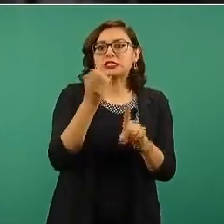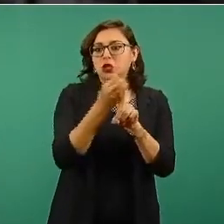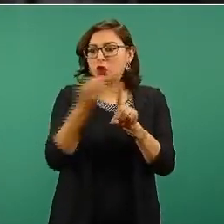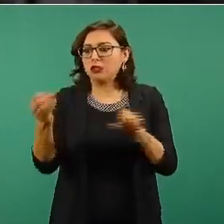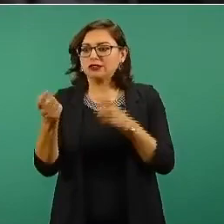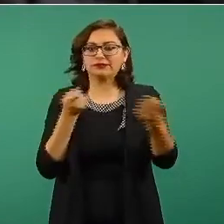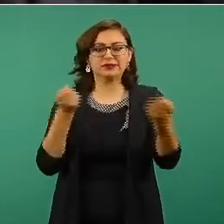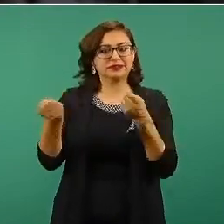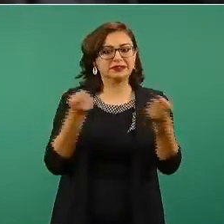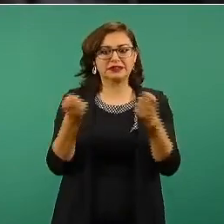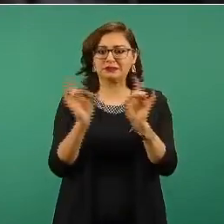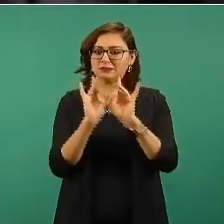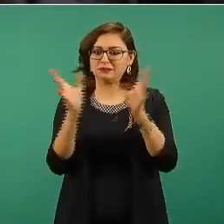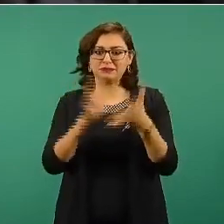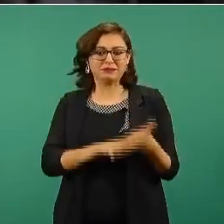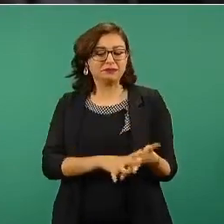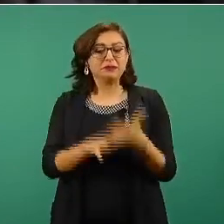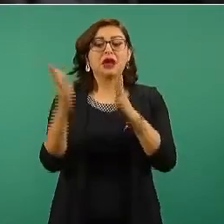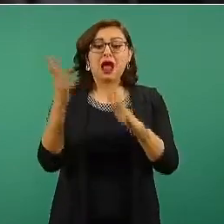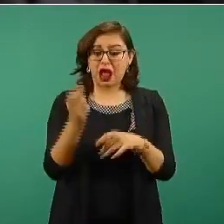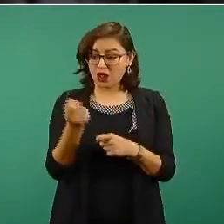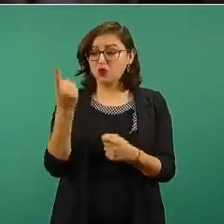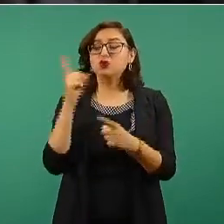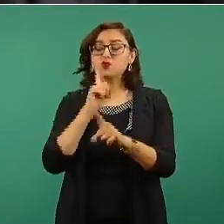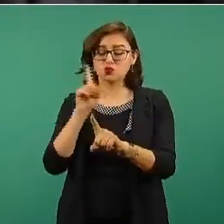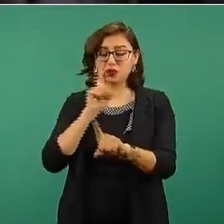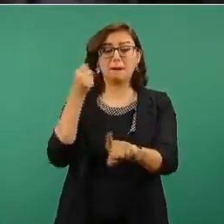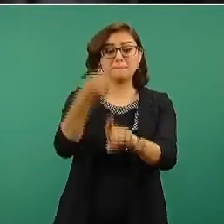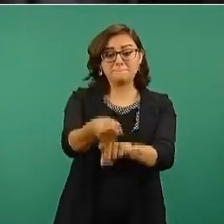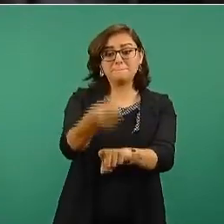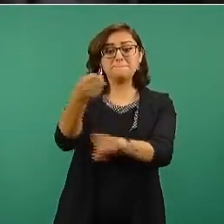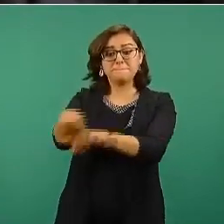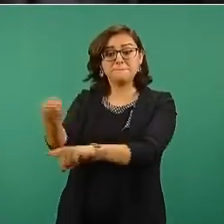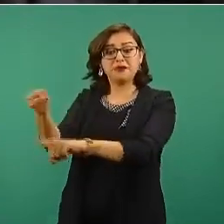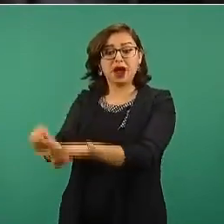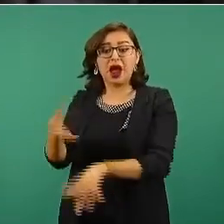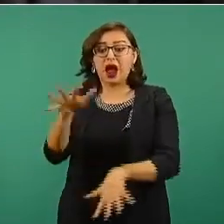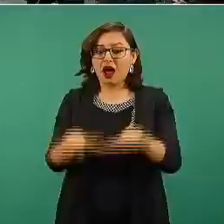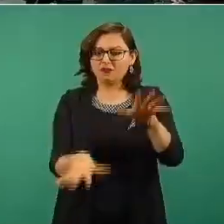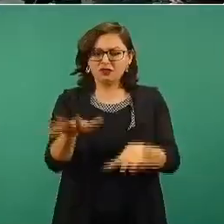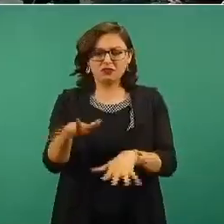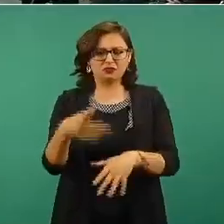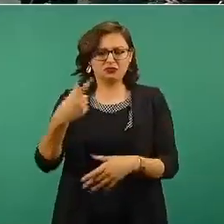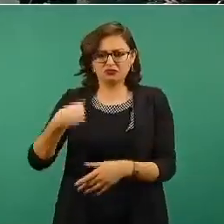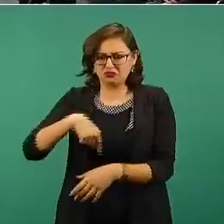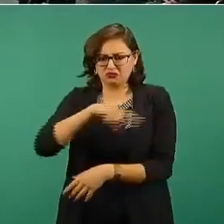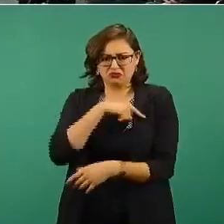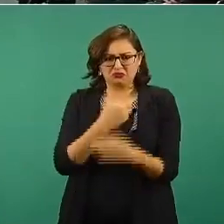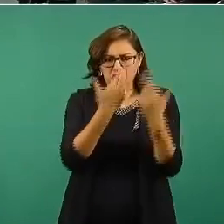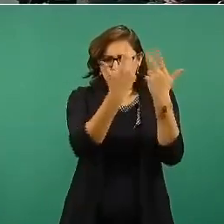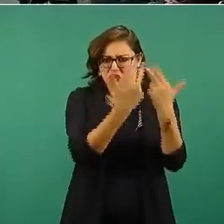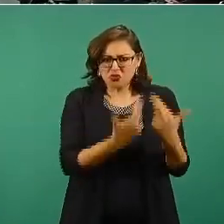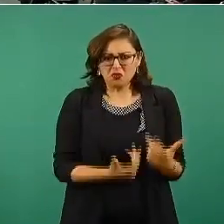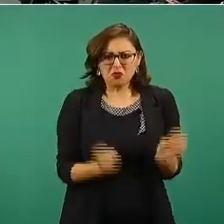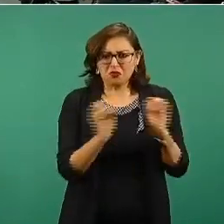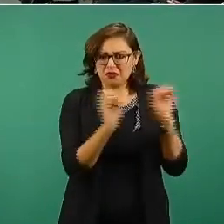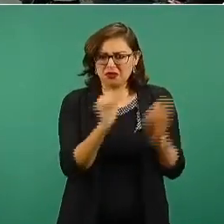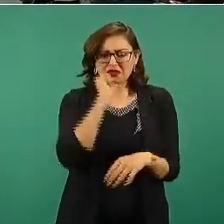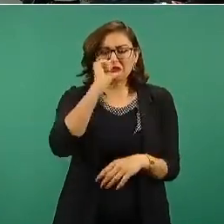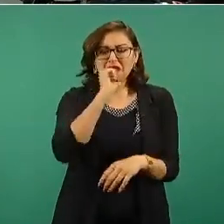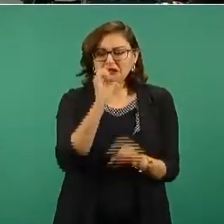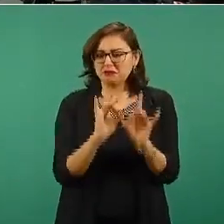porque sí hubo agresiones directas contra mujeres, muchas de las que ni siquiera estábamos vandalizando, nos llegó a tocar. De